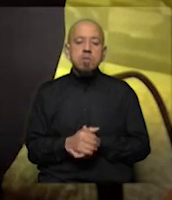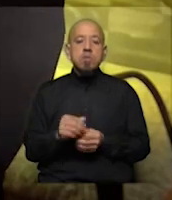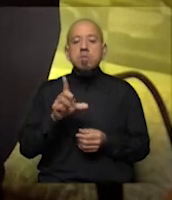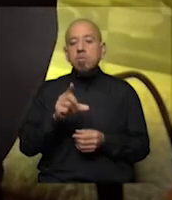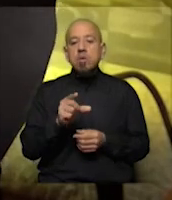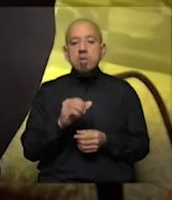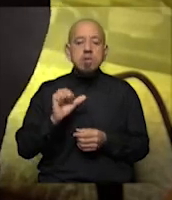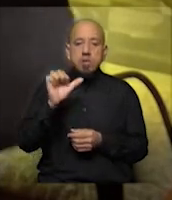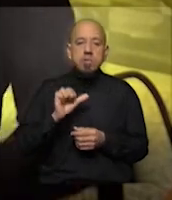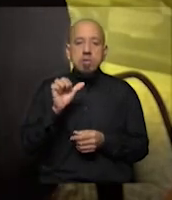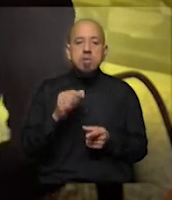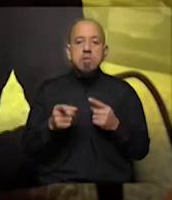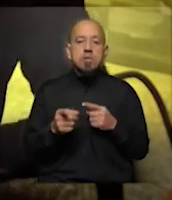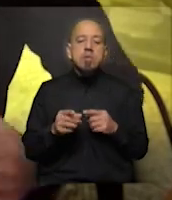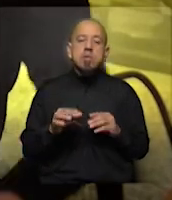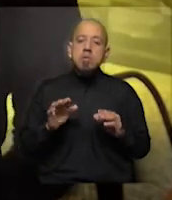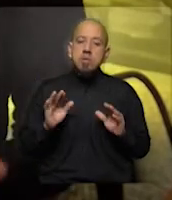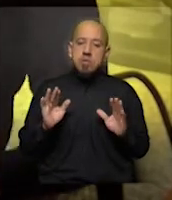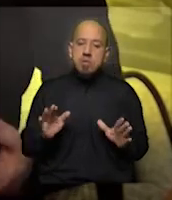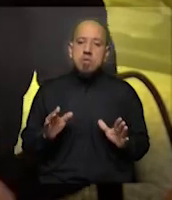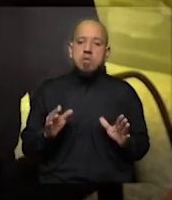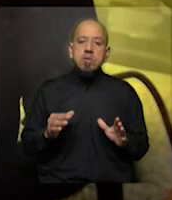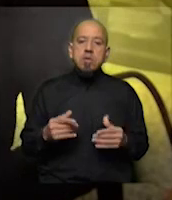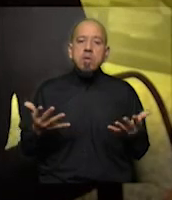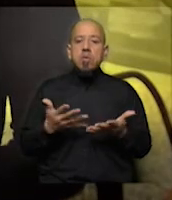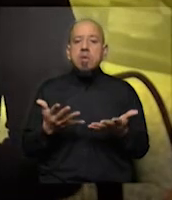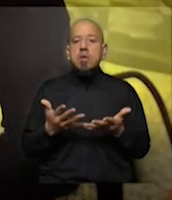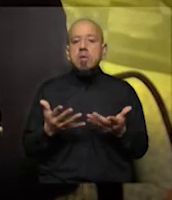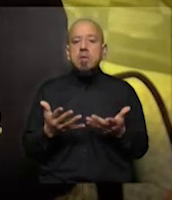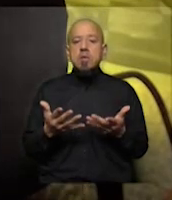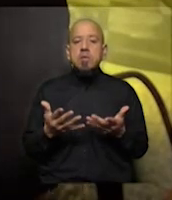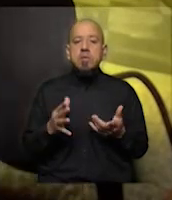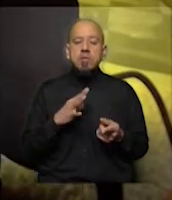empresas. Igualmente ahora se están abriendo